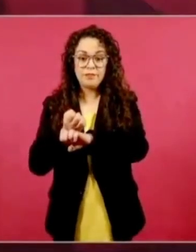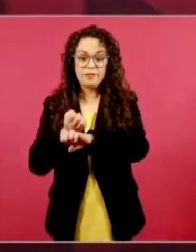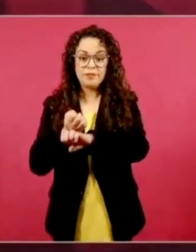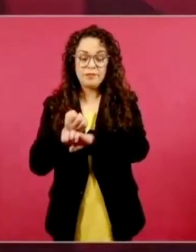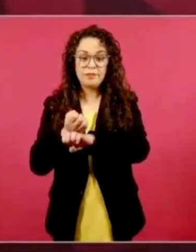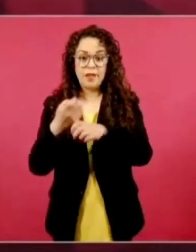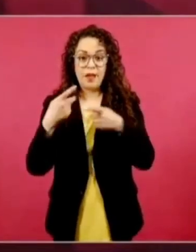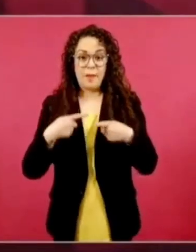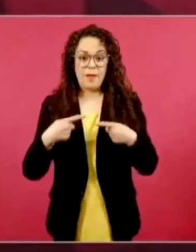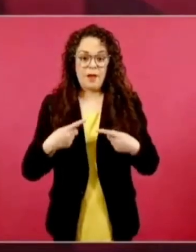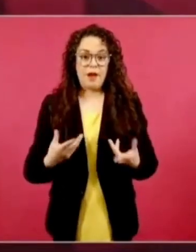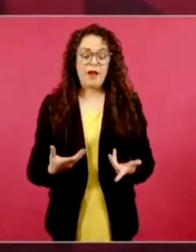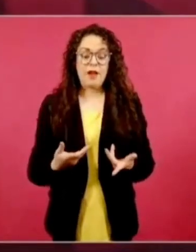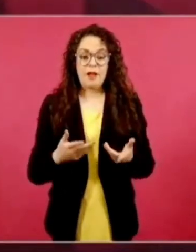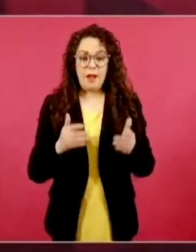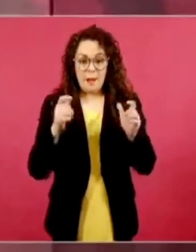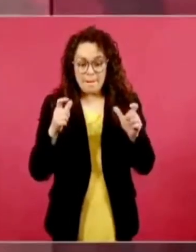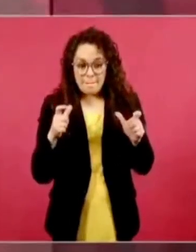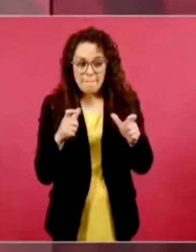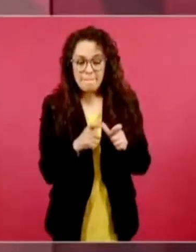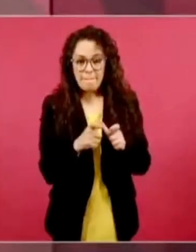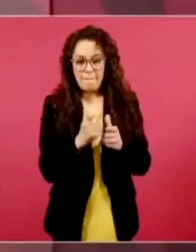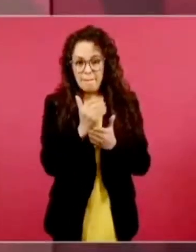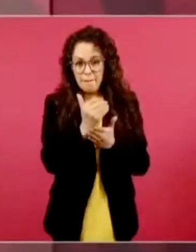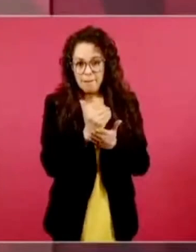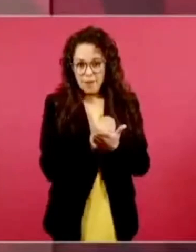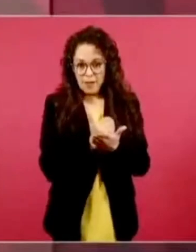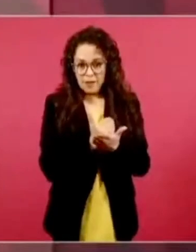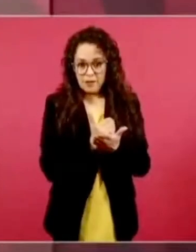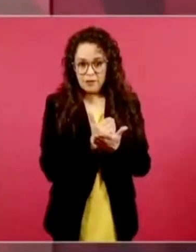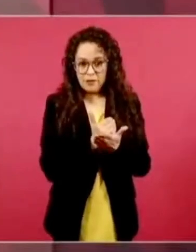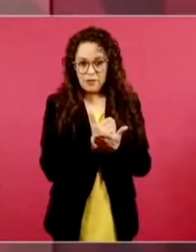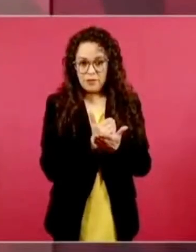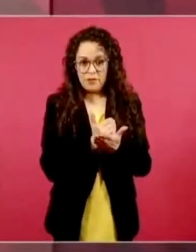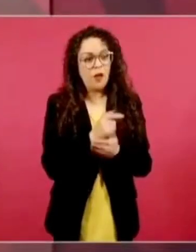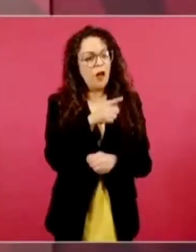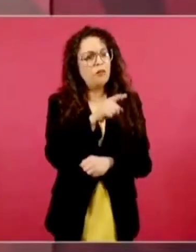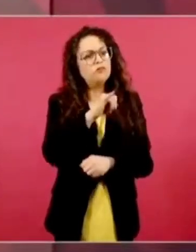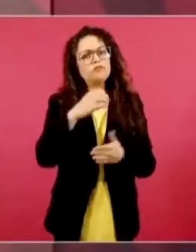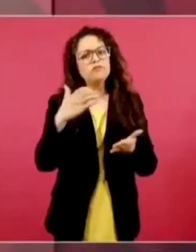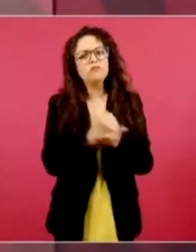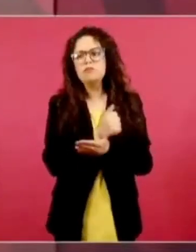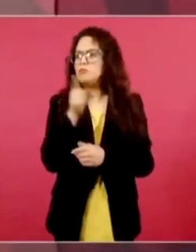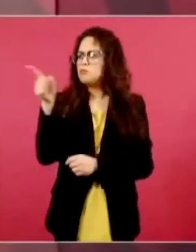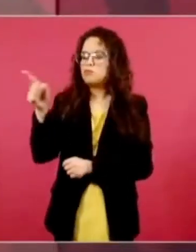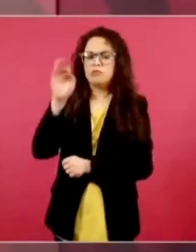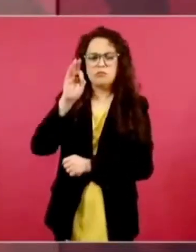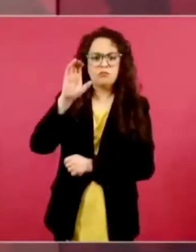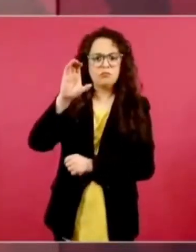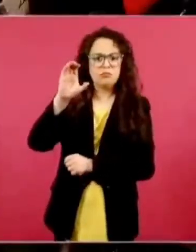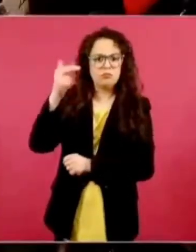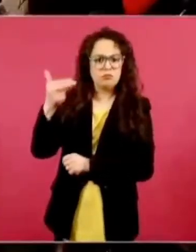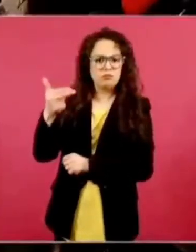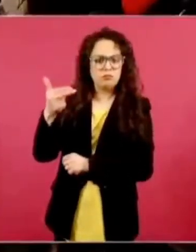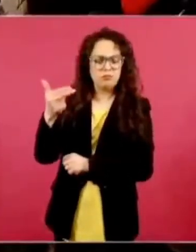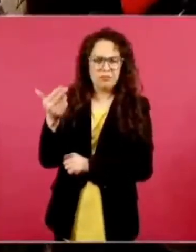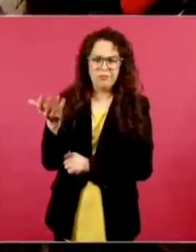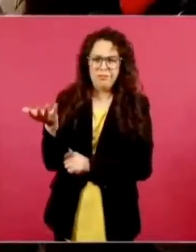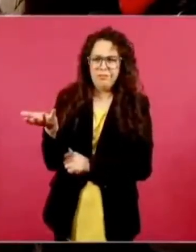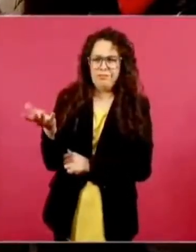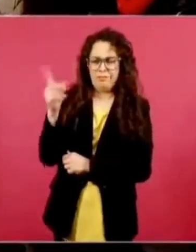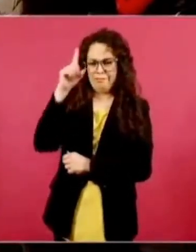población, digo menos población, y ahí ganó Calderón. Ahí se los dejo, pero